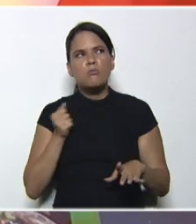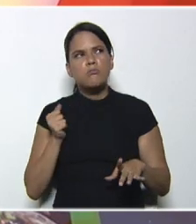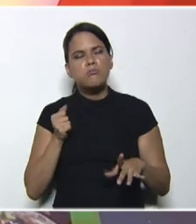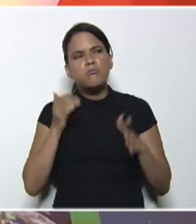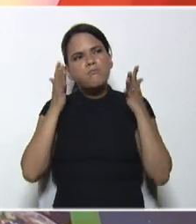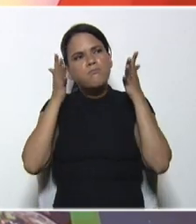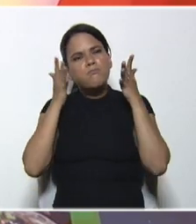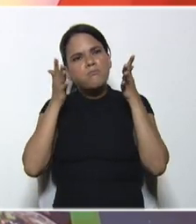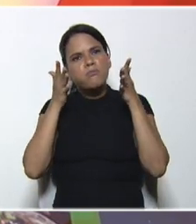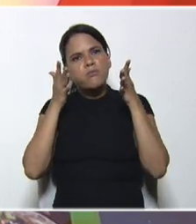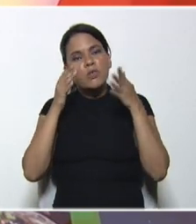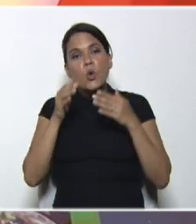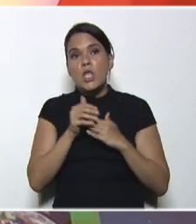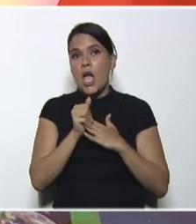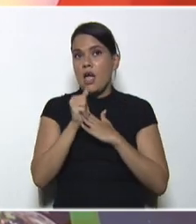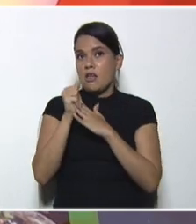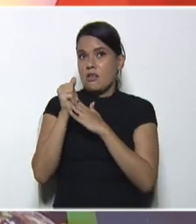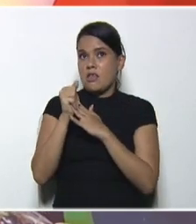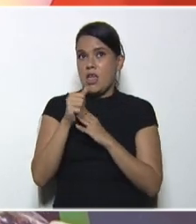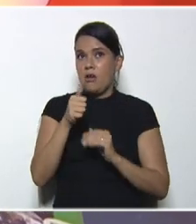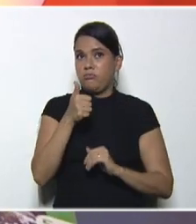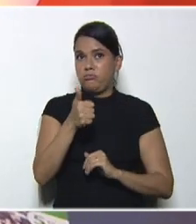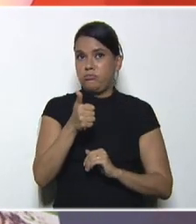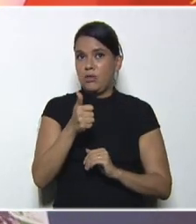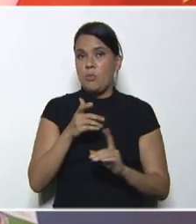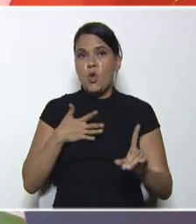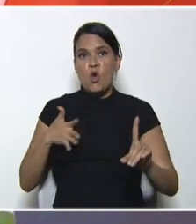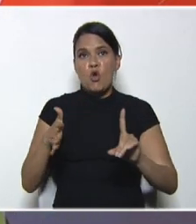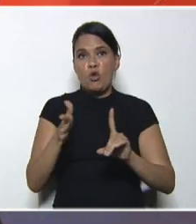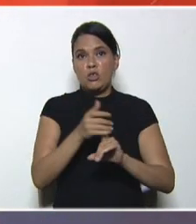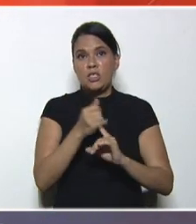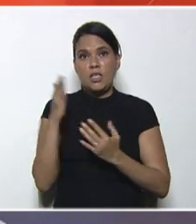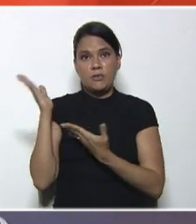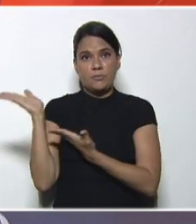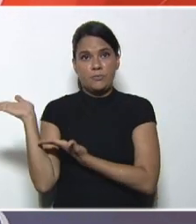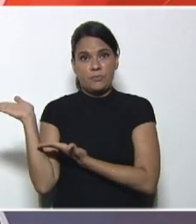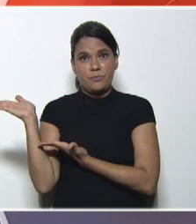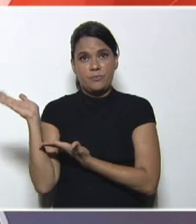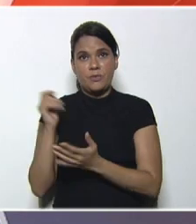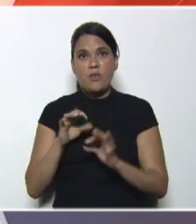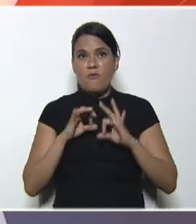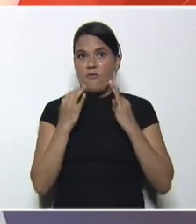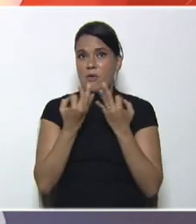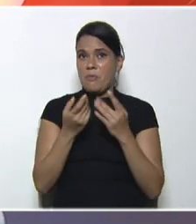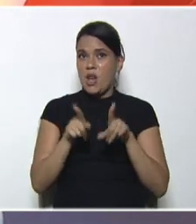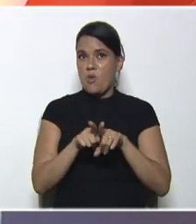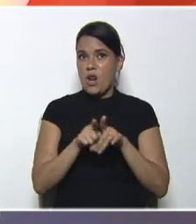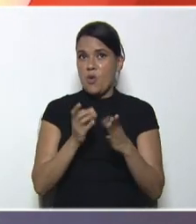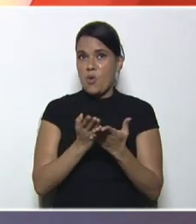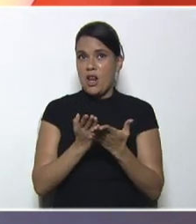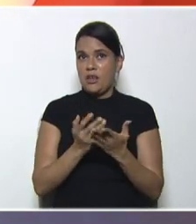unas excelentes guías pedagógicas que pueden conseguir si ingresan a este enlace,